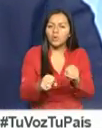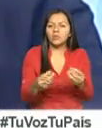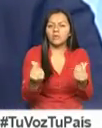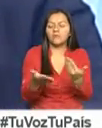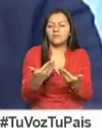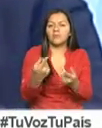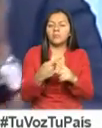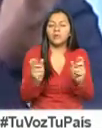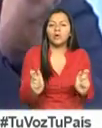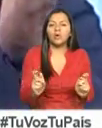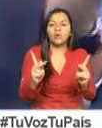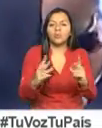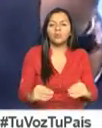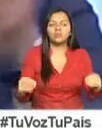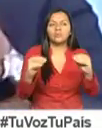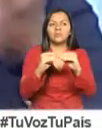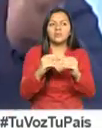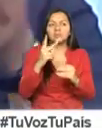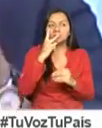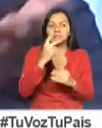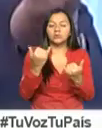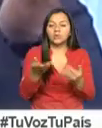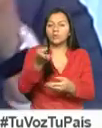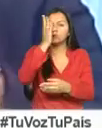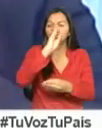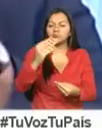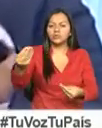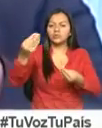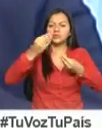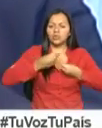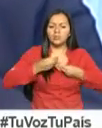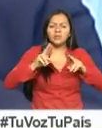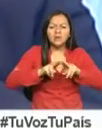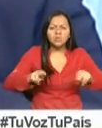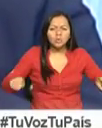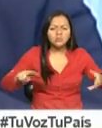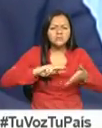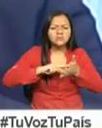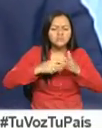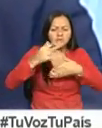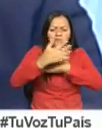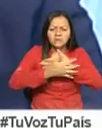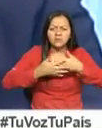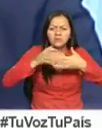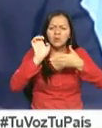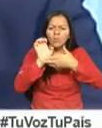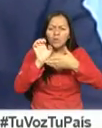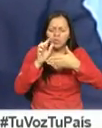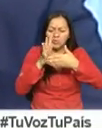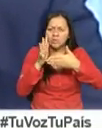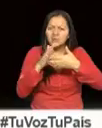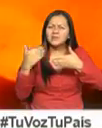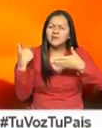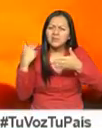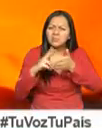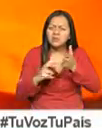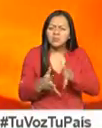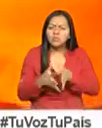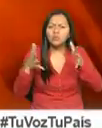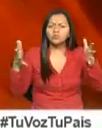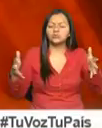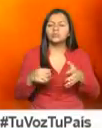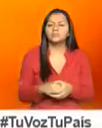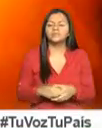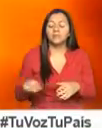Y una de las oportunidades que Dios nos ha entregado para los creyentes, la naturaleza, como quieran llamarlo, es el inmenso potencial minero. Río